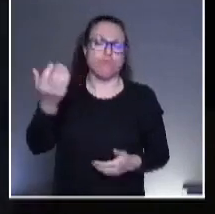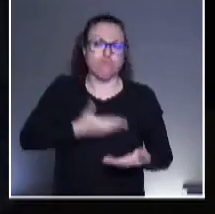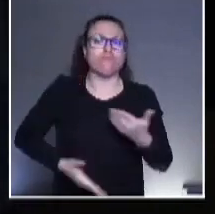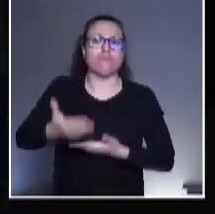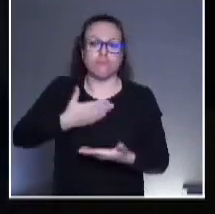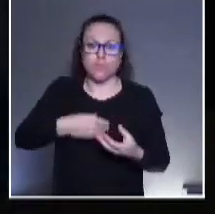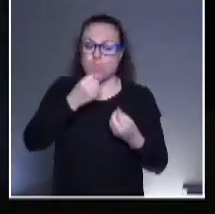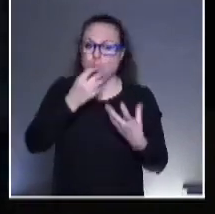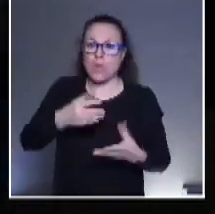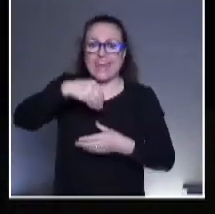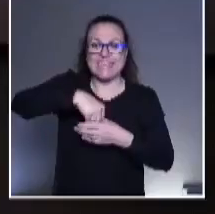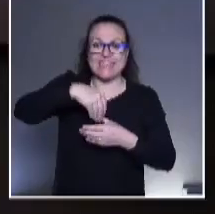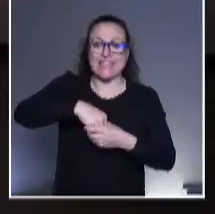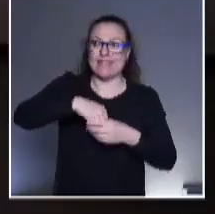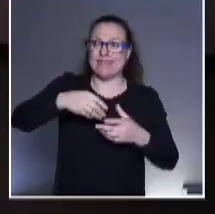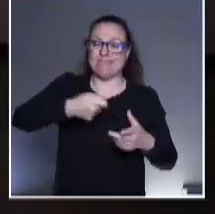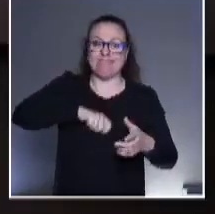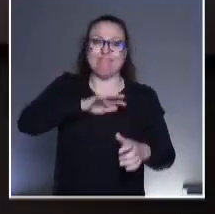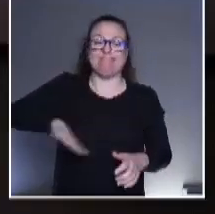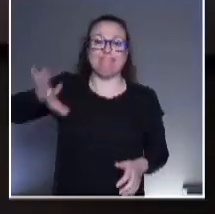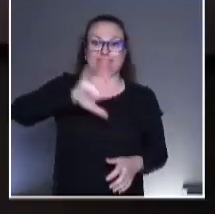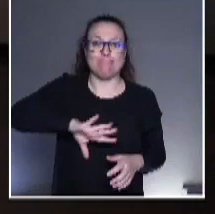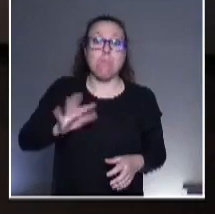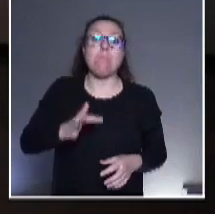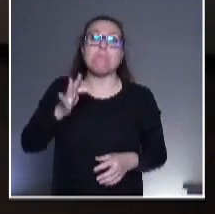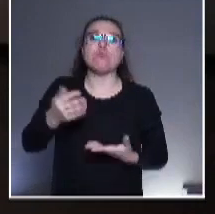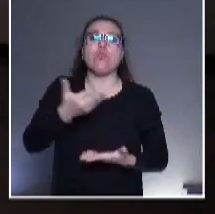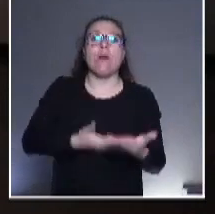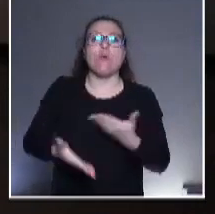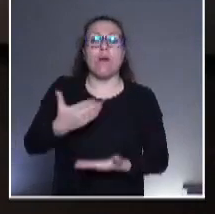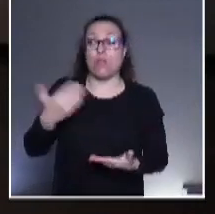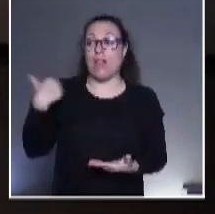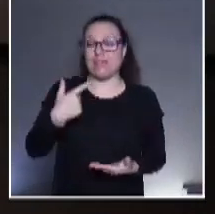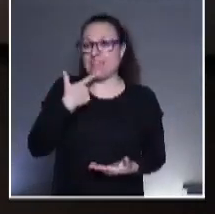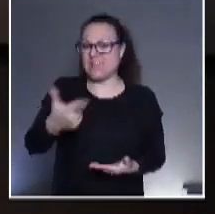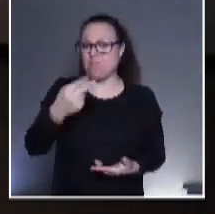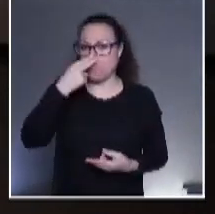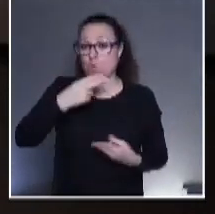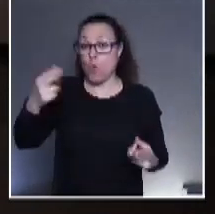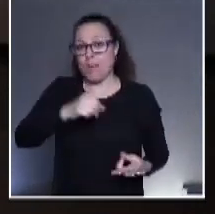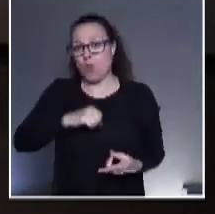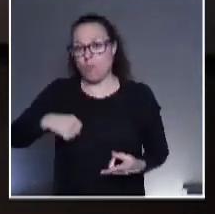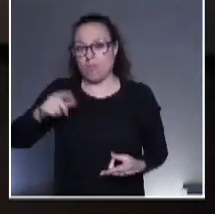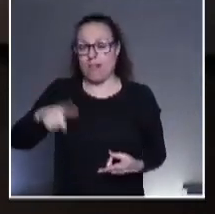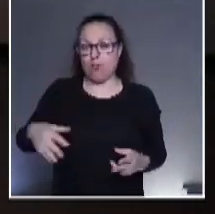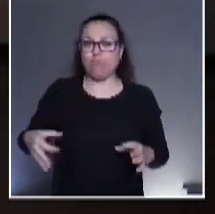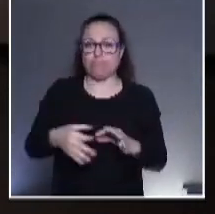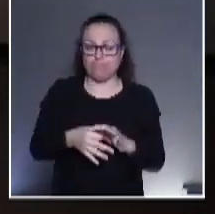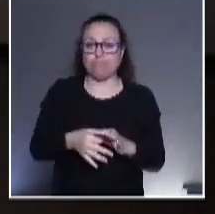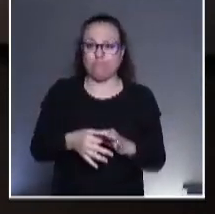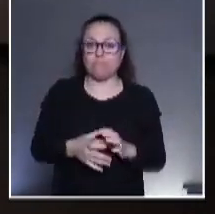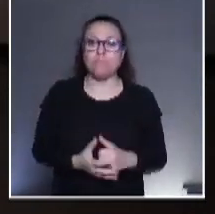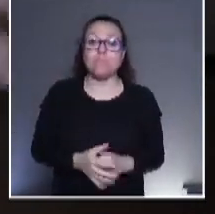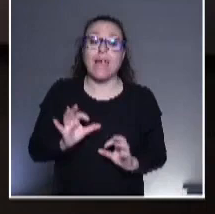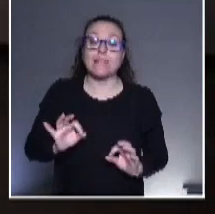colaboración interinstitucional y hay además una colaboración, como he citado antes, público-privada. Se trata,